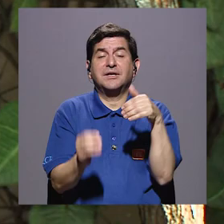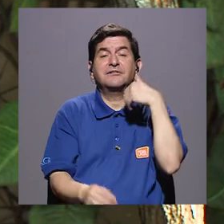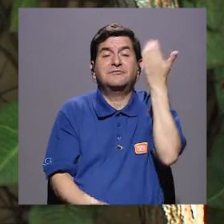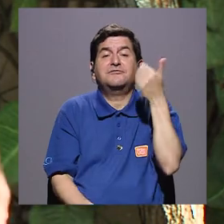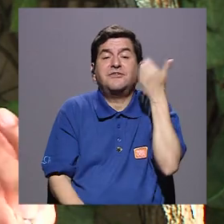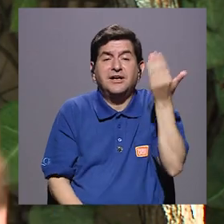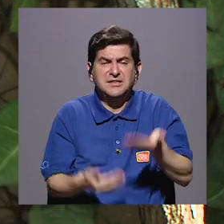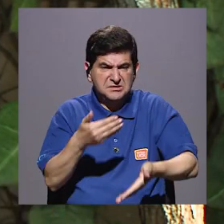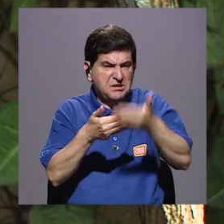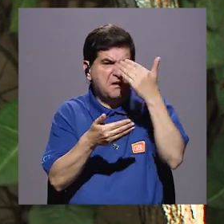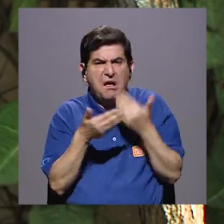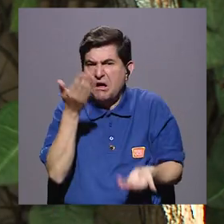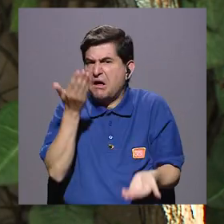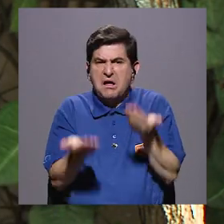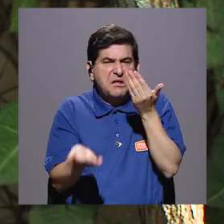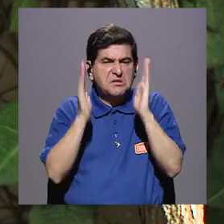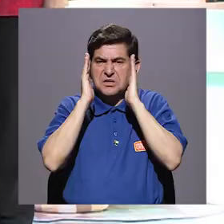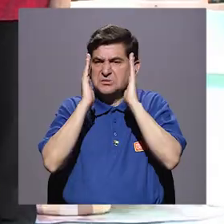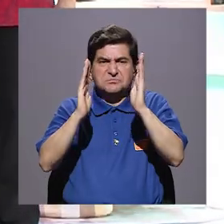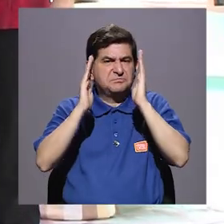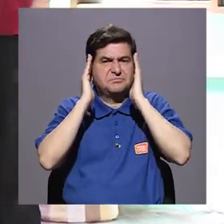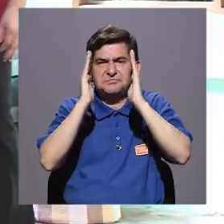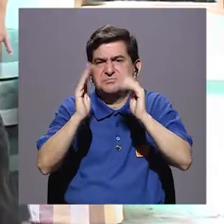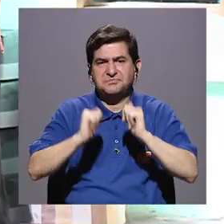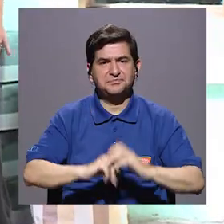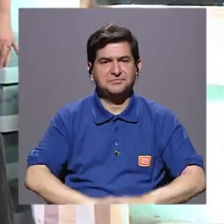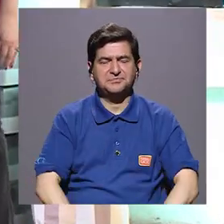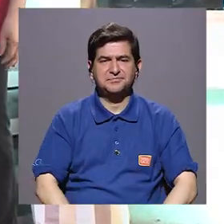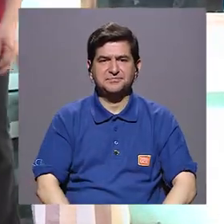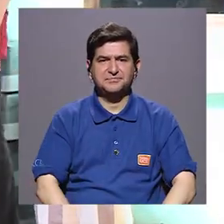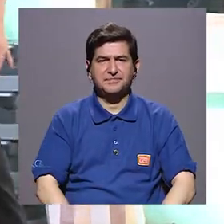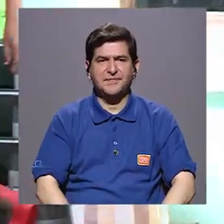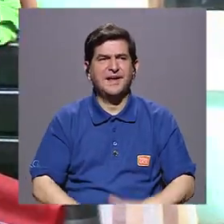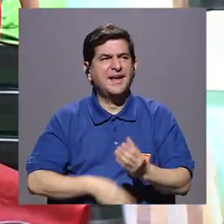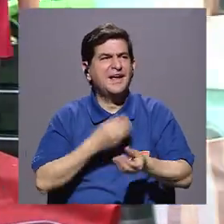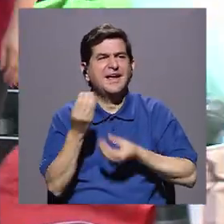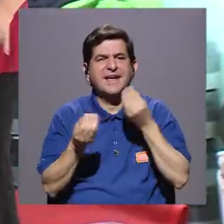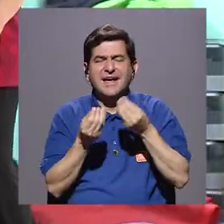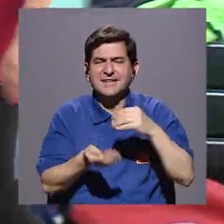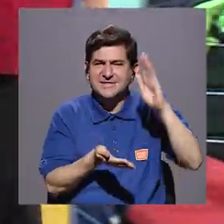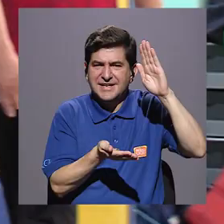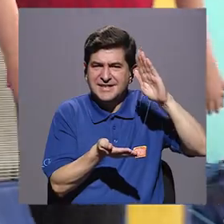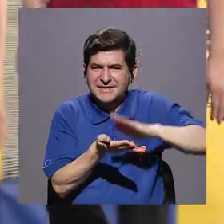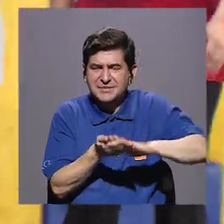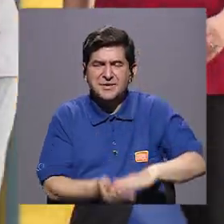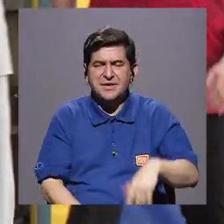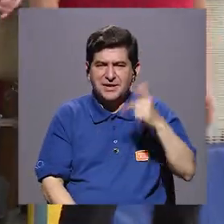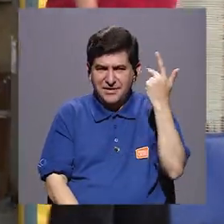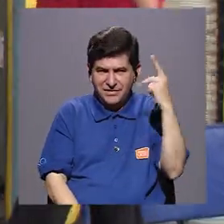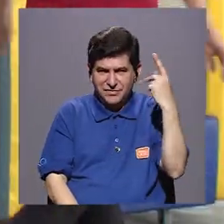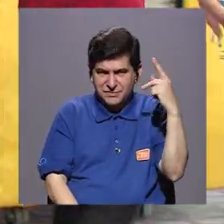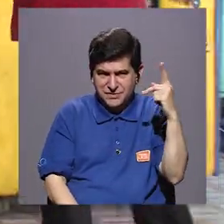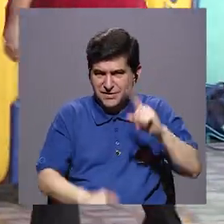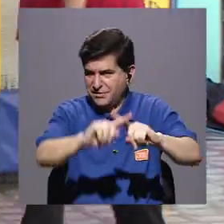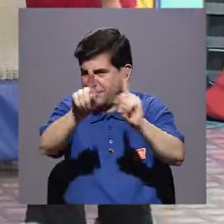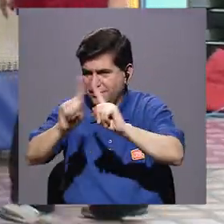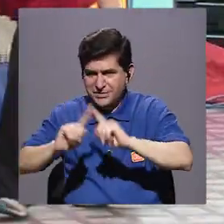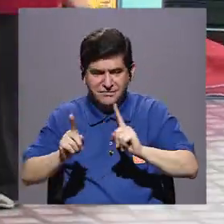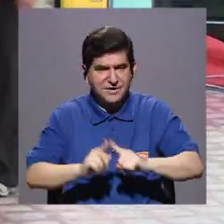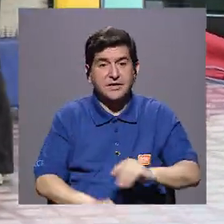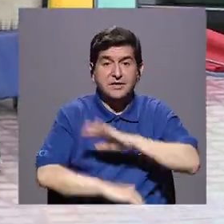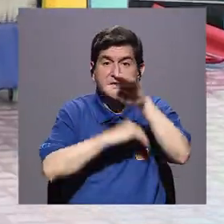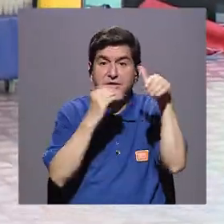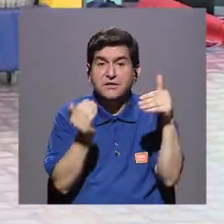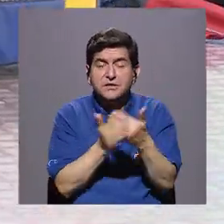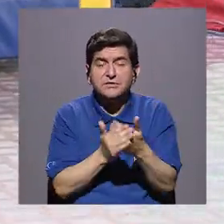más. Antes ni siquiera tal vez se le daba tanta importancia. Lo que podemos hacer es disminuir el riesgo de tener sarcopenia, ¿verdad? Y